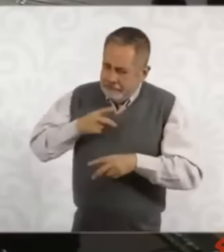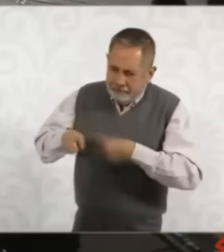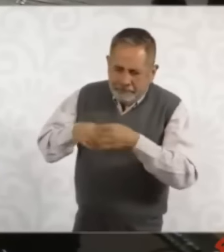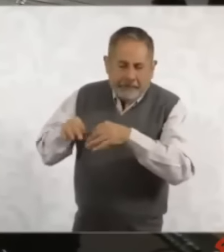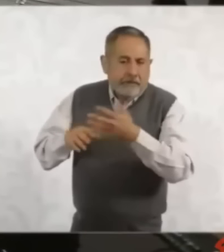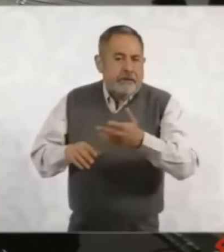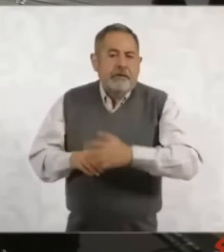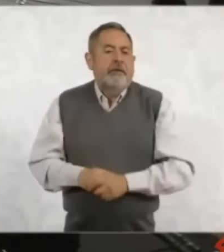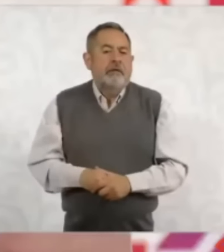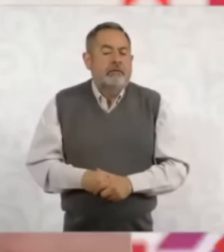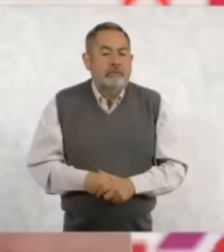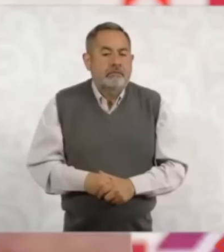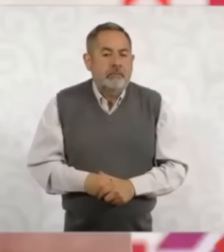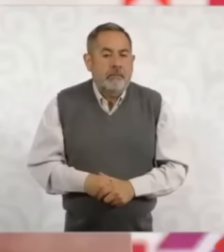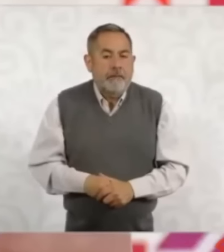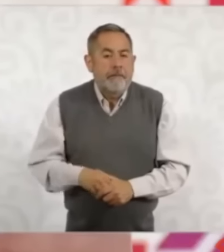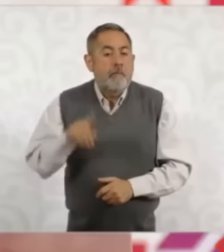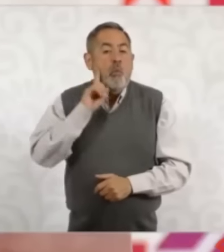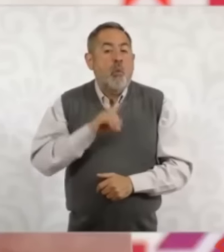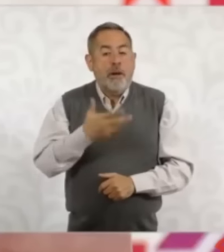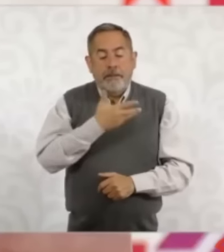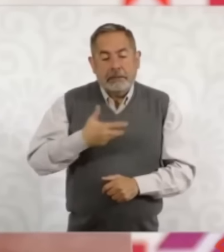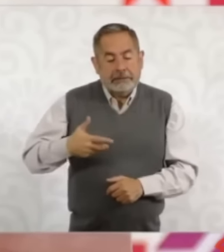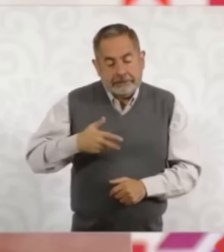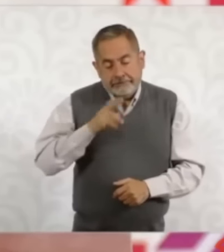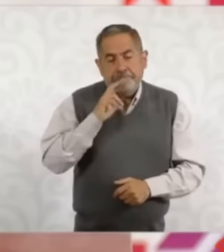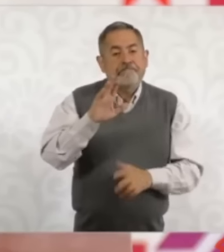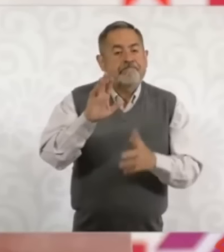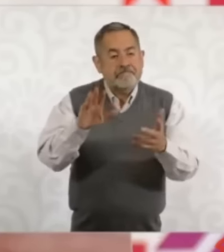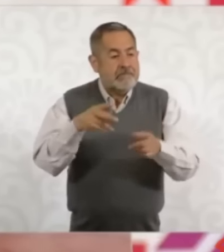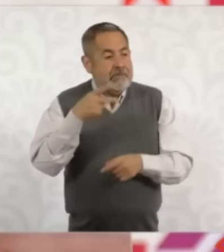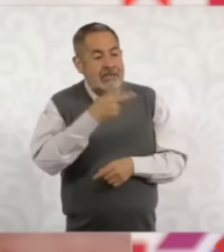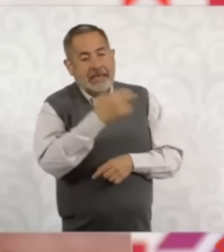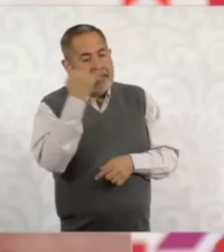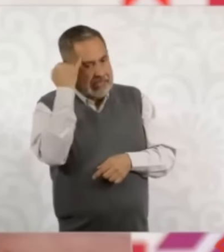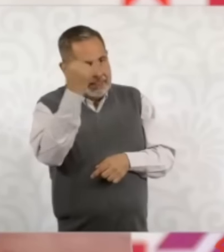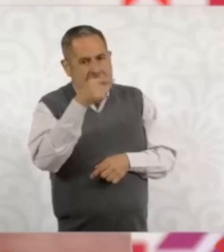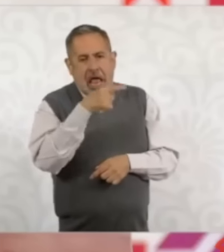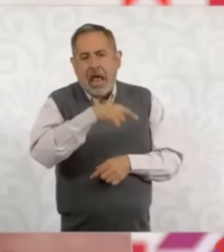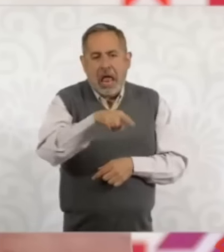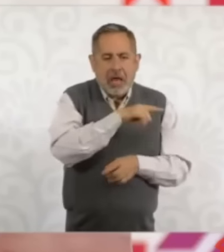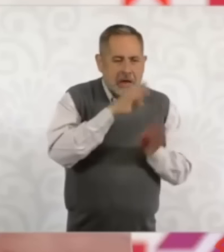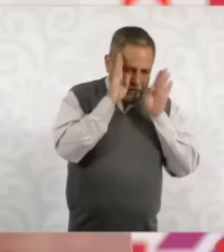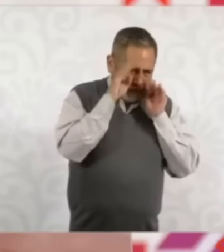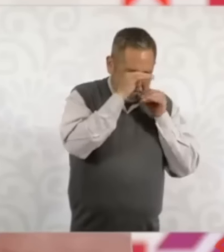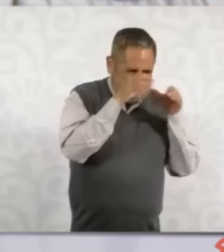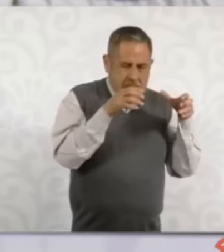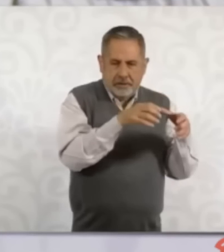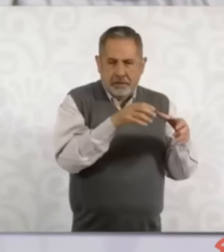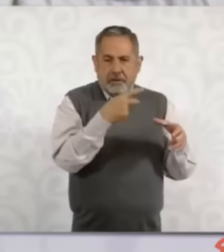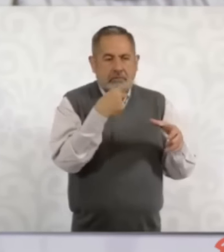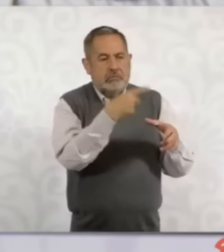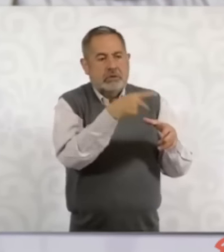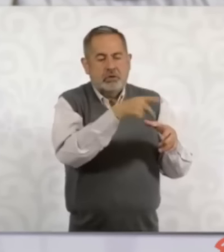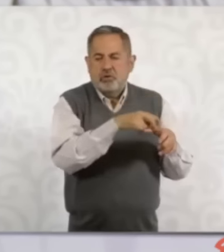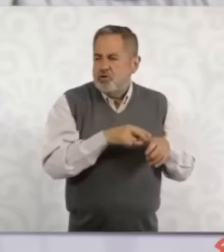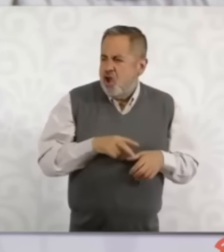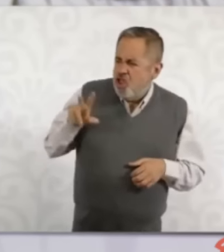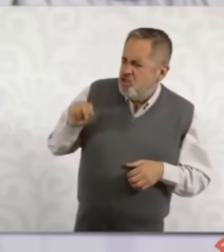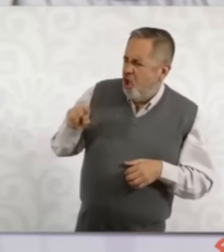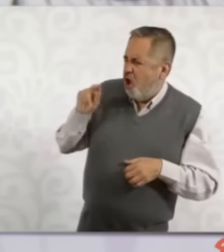Pues es esta idea de la derecha, de los conservadores, que los programas de